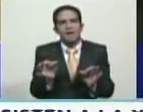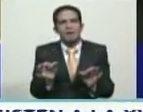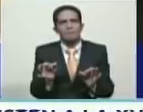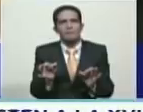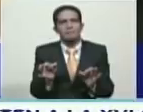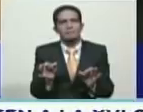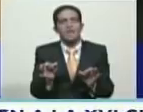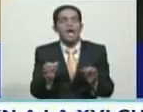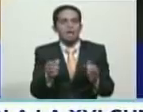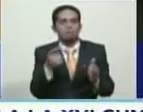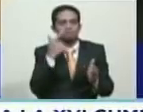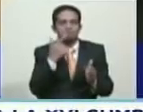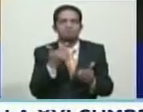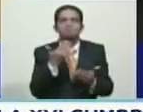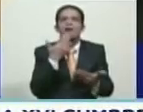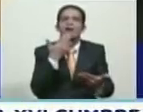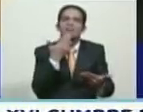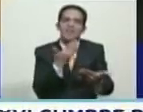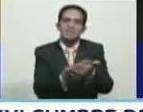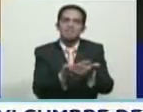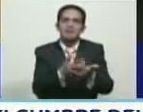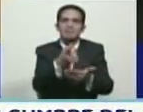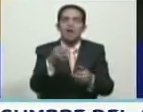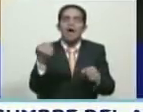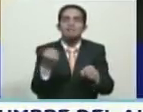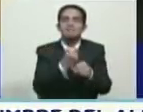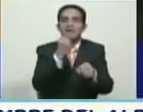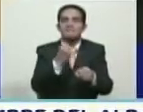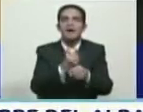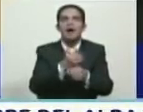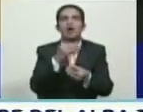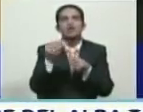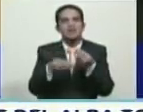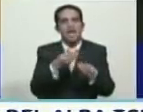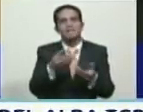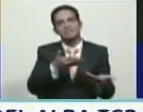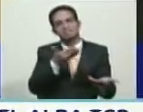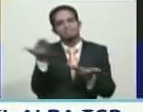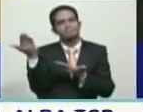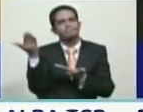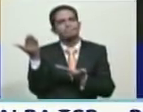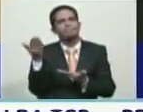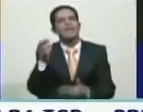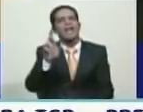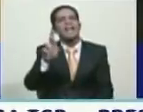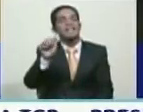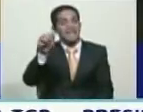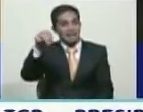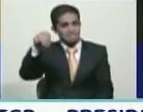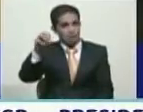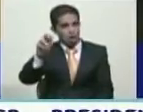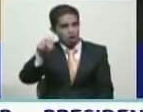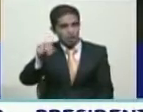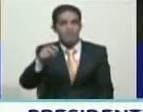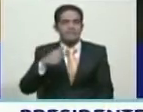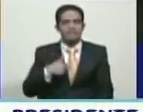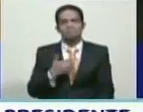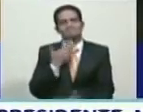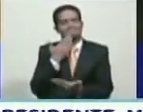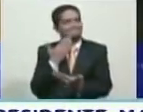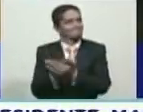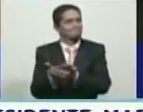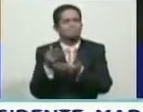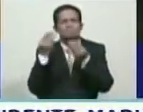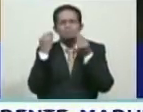nuestro agradecimiento al fantástico trabajo que Ramón ha desempeñado y quisiera agradecerle